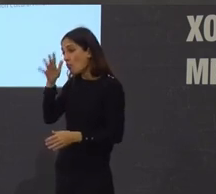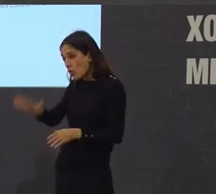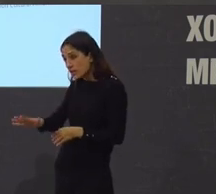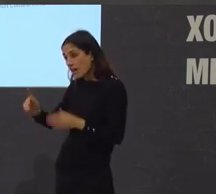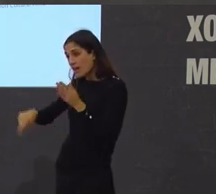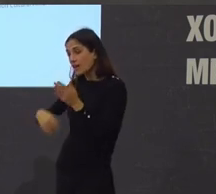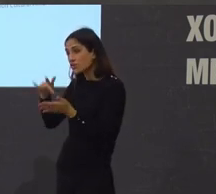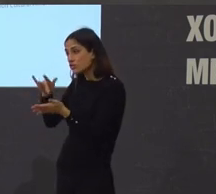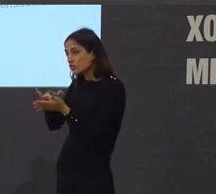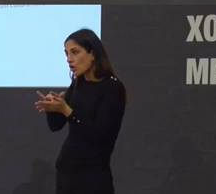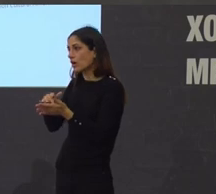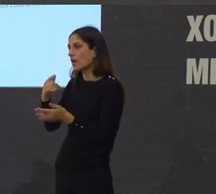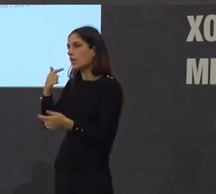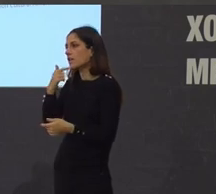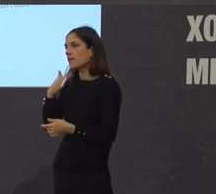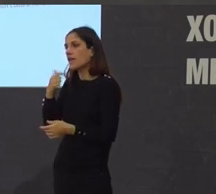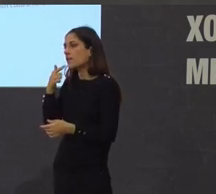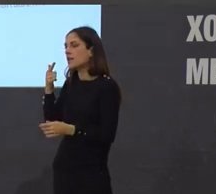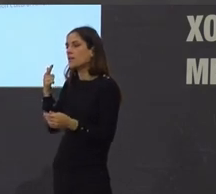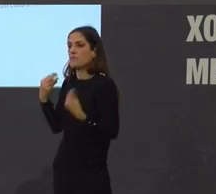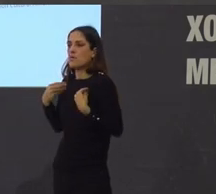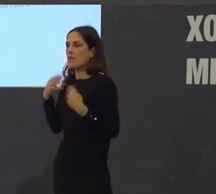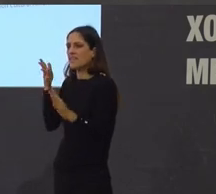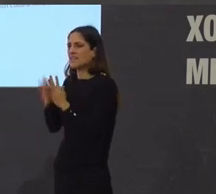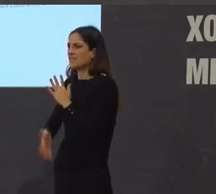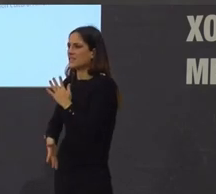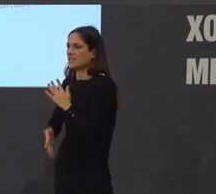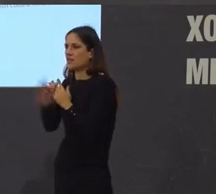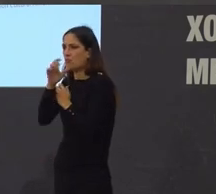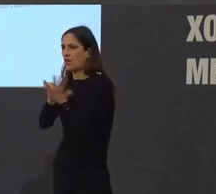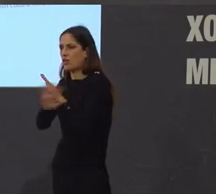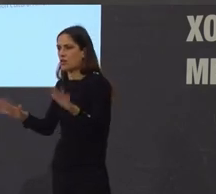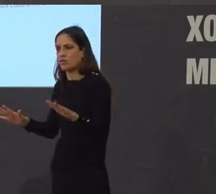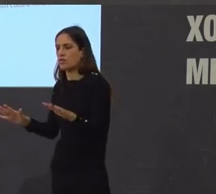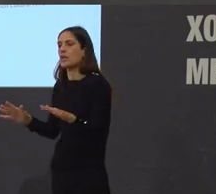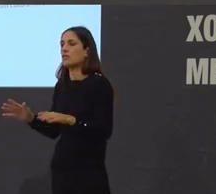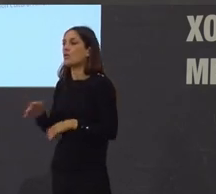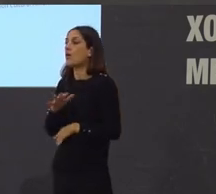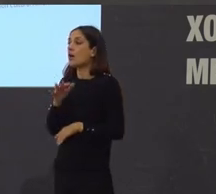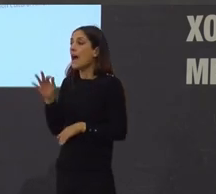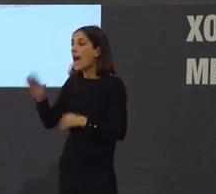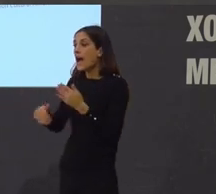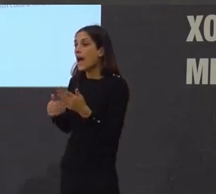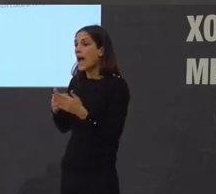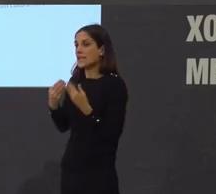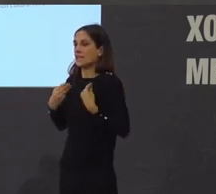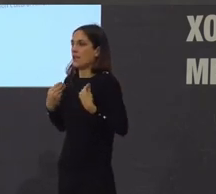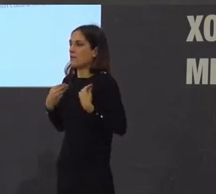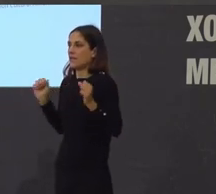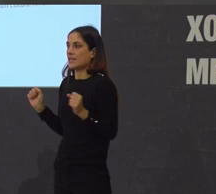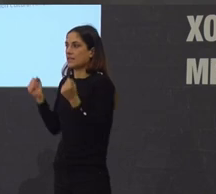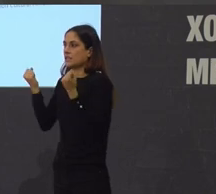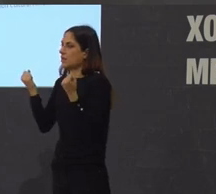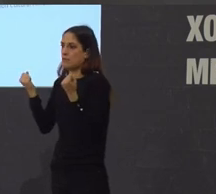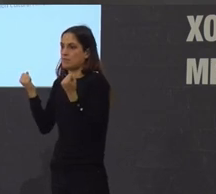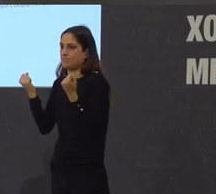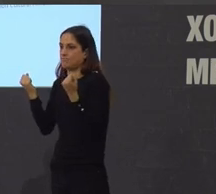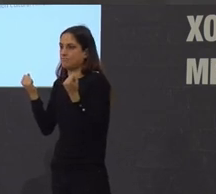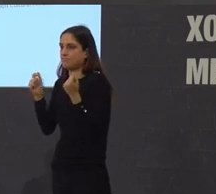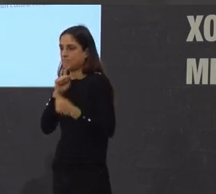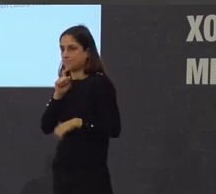incluso han de emigrar para salvar la vida nada capital aquí en pontevedra te hemos documentada la existencia